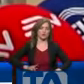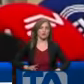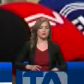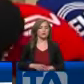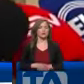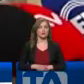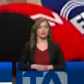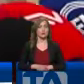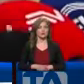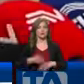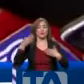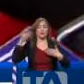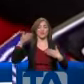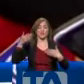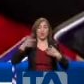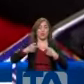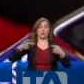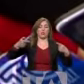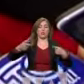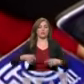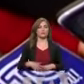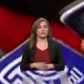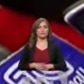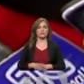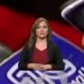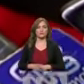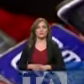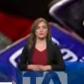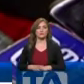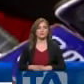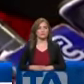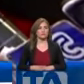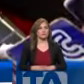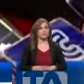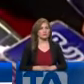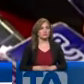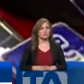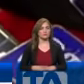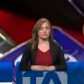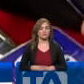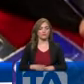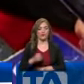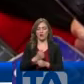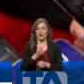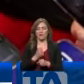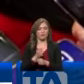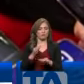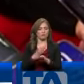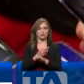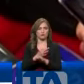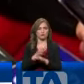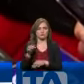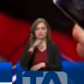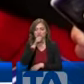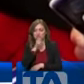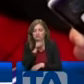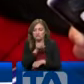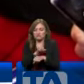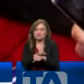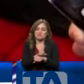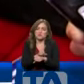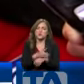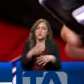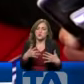pero adversarios políticos. Ya el ejercicio de una función es compleja, muchísimo más con los años del doctor, por lo